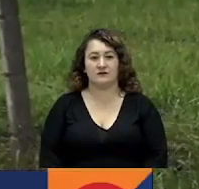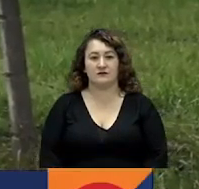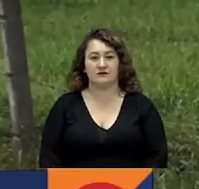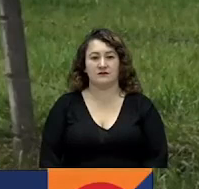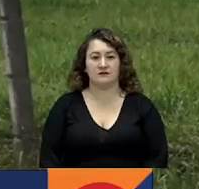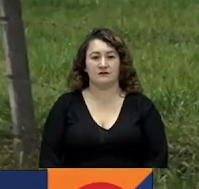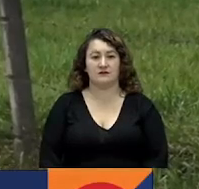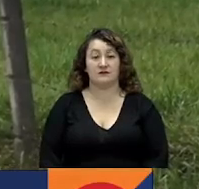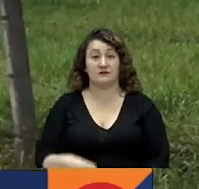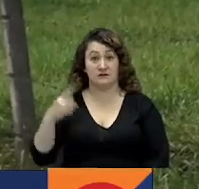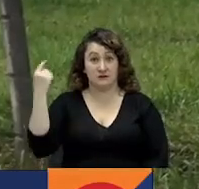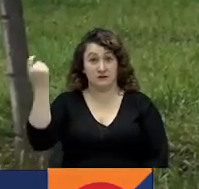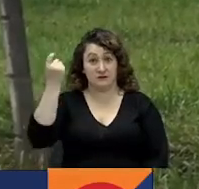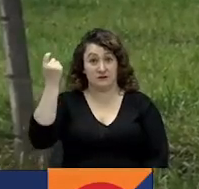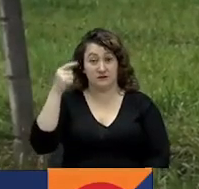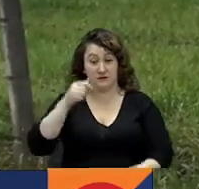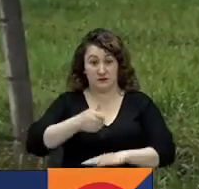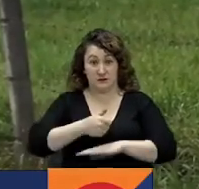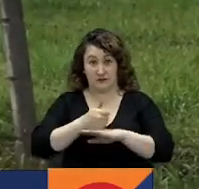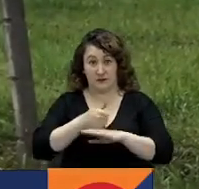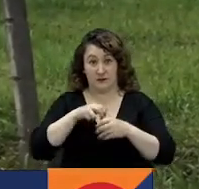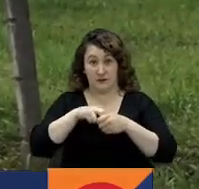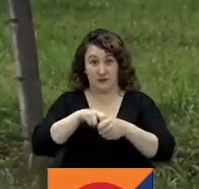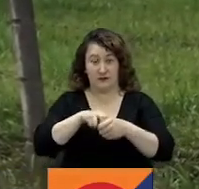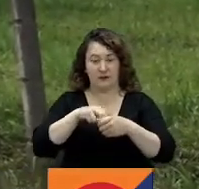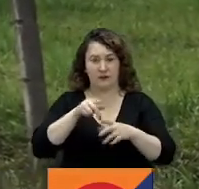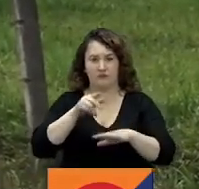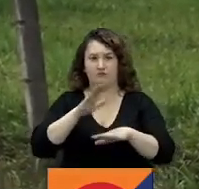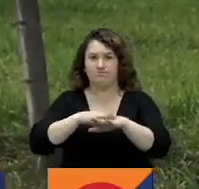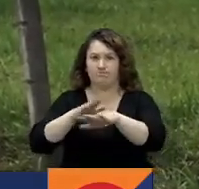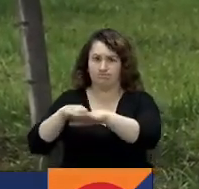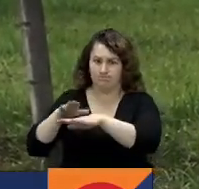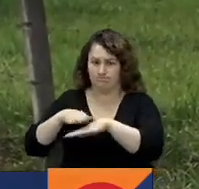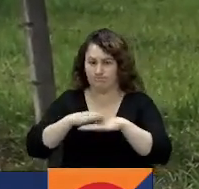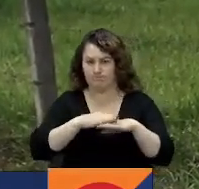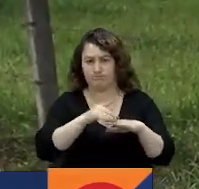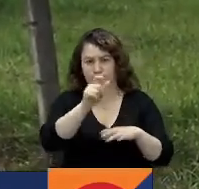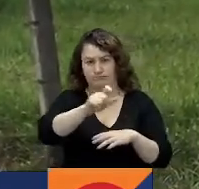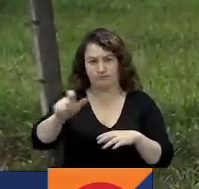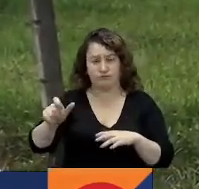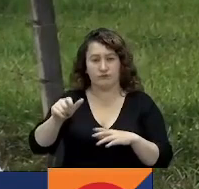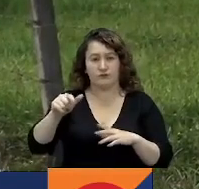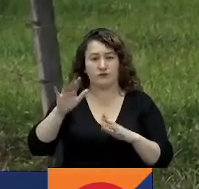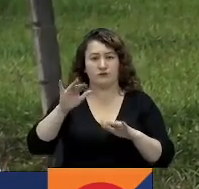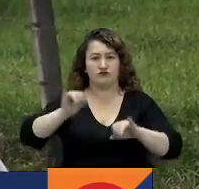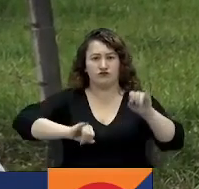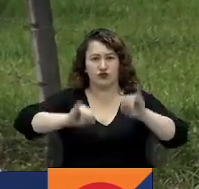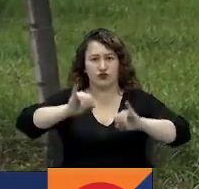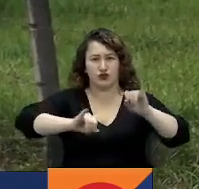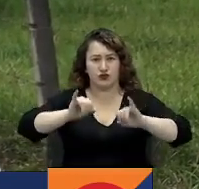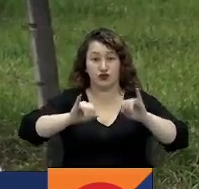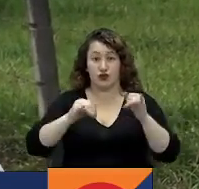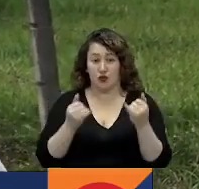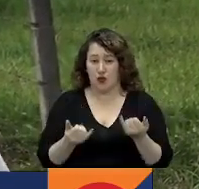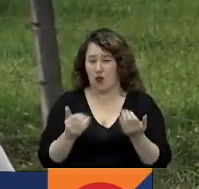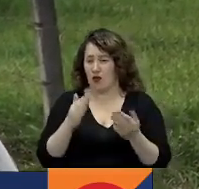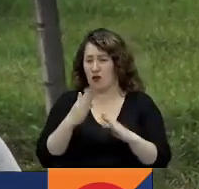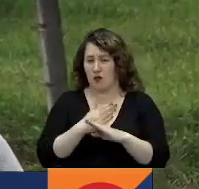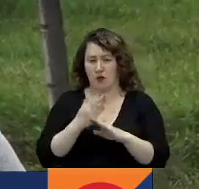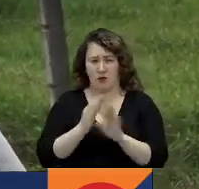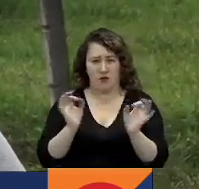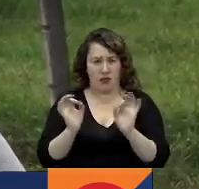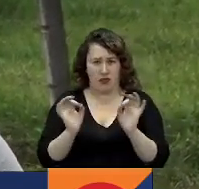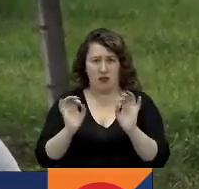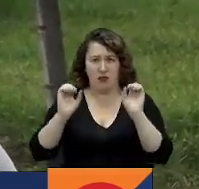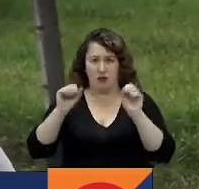En el Meta, las autoridades de tránsito le recuerdan a los usuarios de vehículos de carga que hoy se podrán movilizar sin ningún contratiempo por